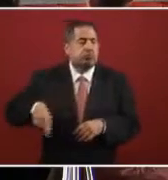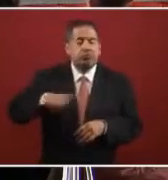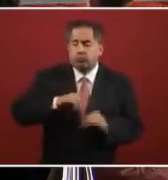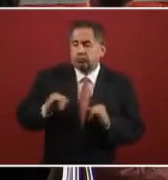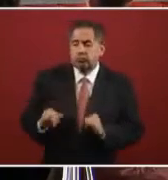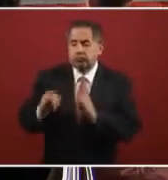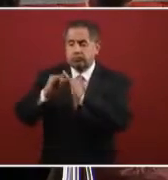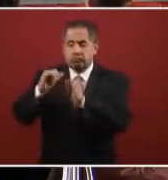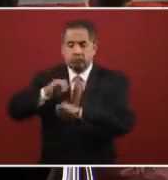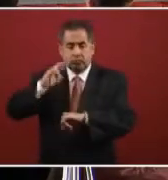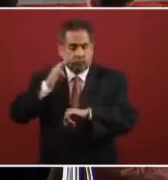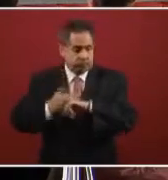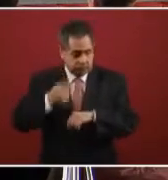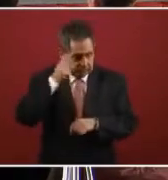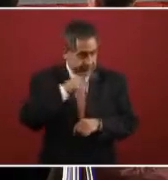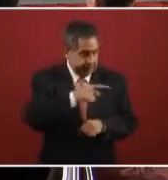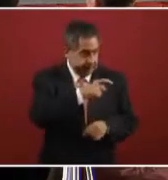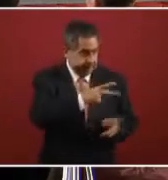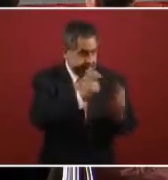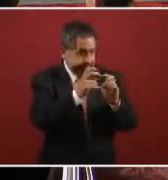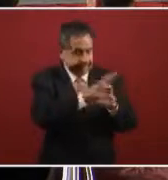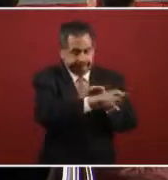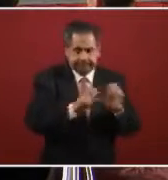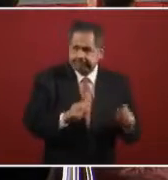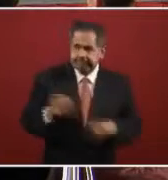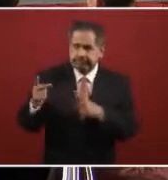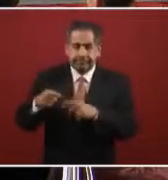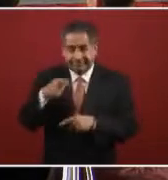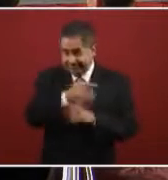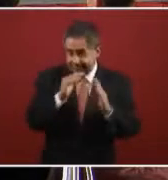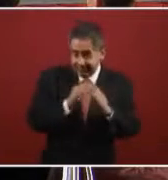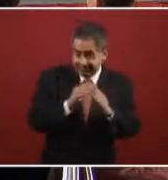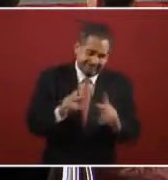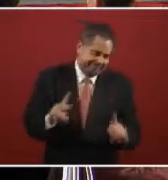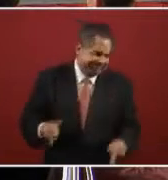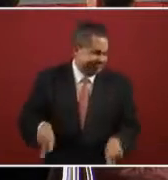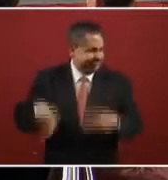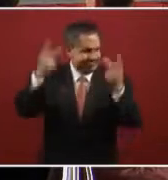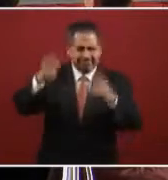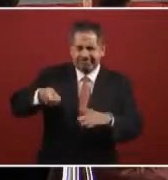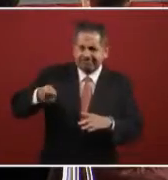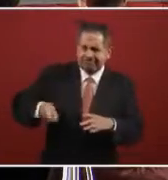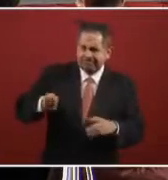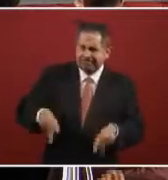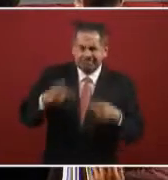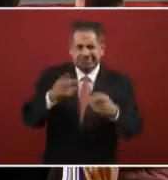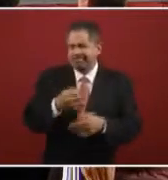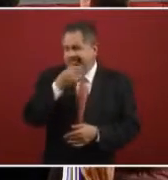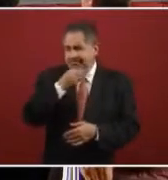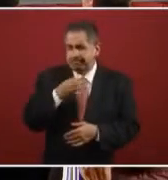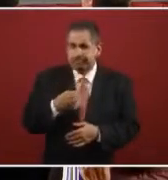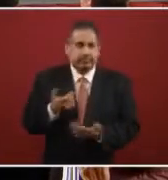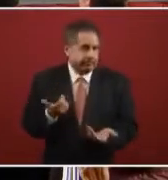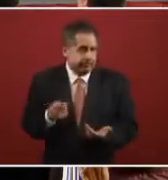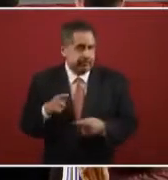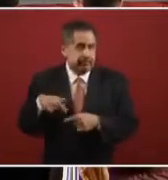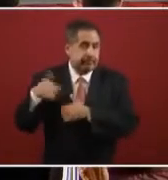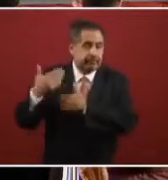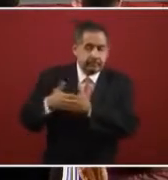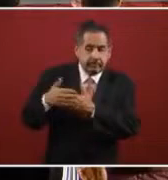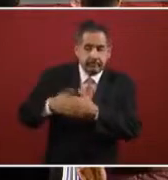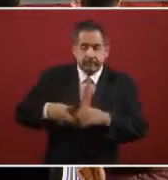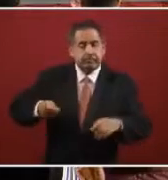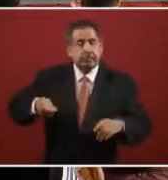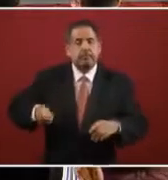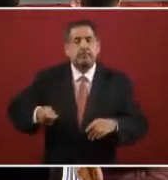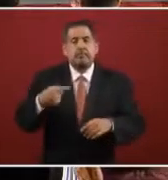al pueblo robado es que esta casa sea subastada a la this brevedad house posible. will be Así, auctioned. lo estamos planeando que So nuestra we're próxima planning to subasta, do that at our vamos a